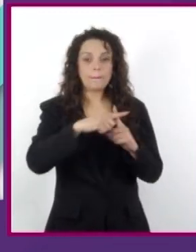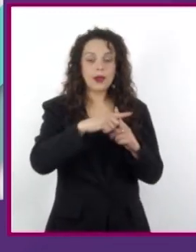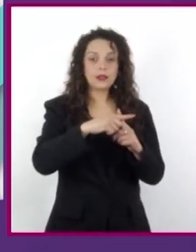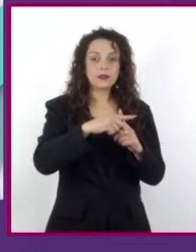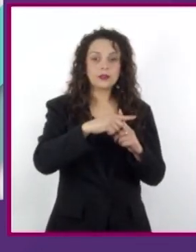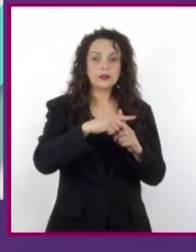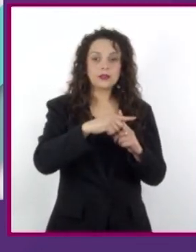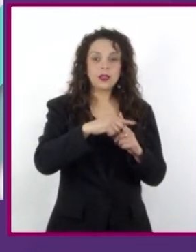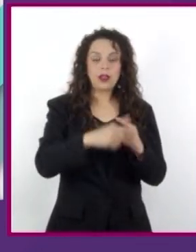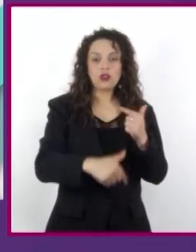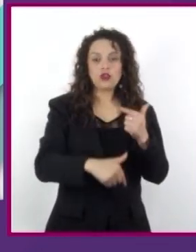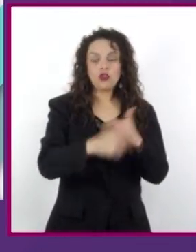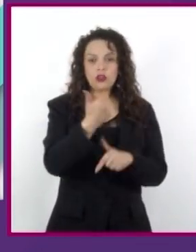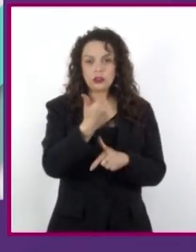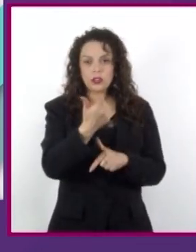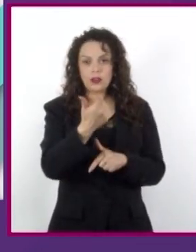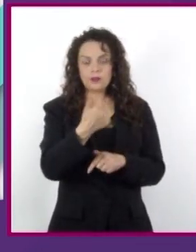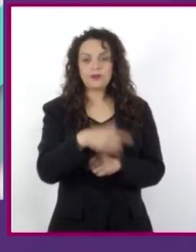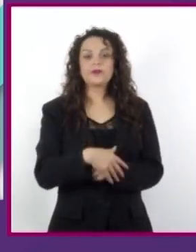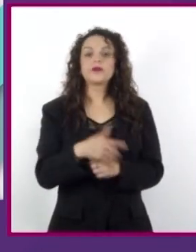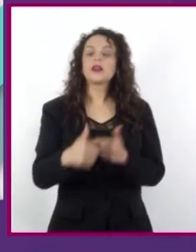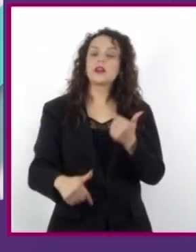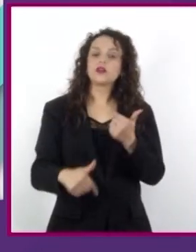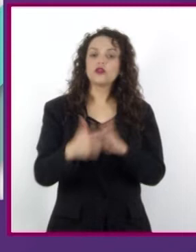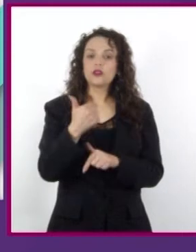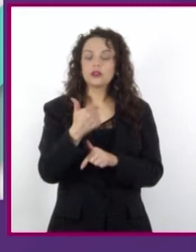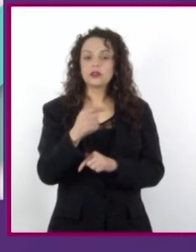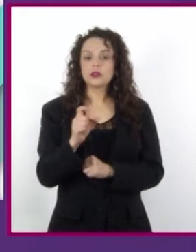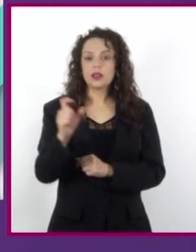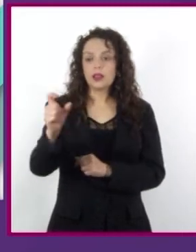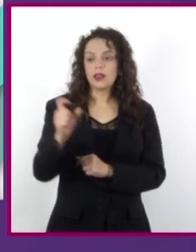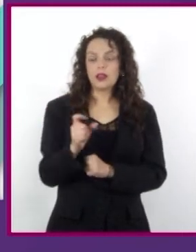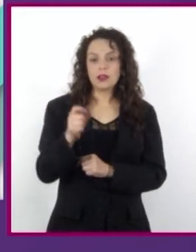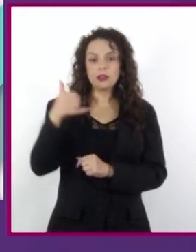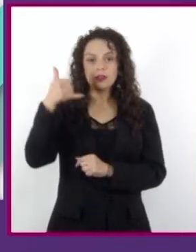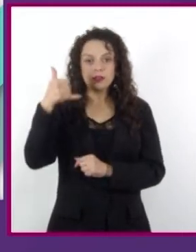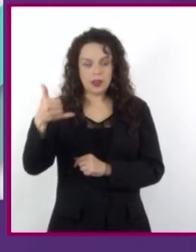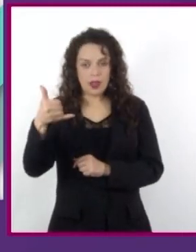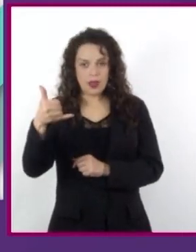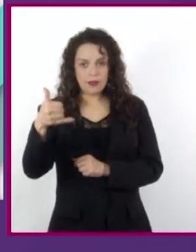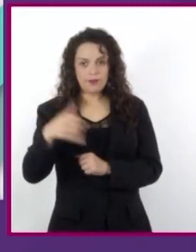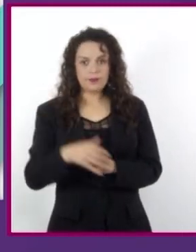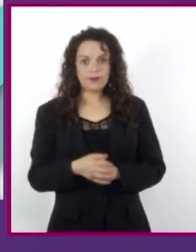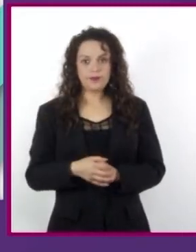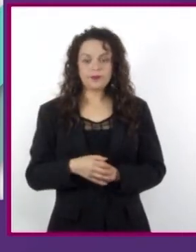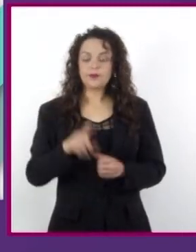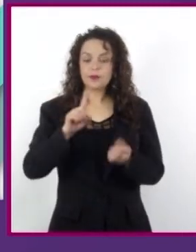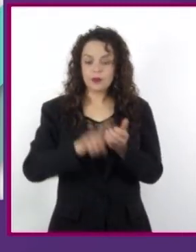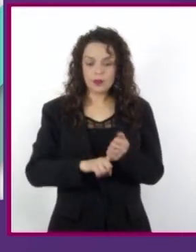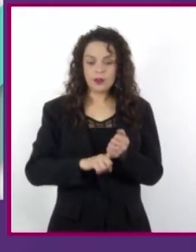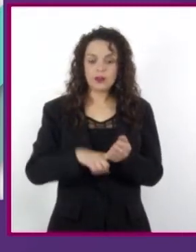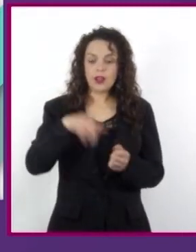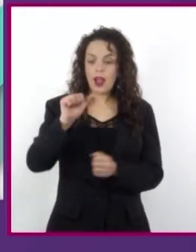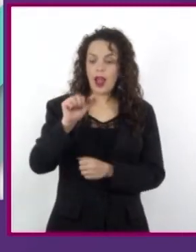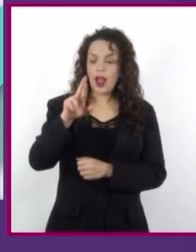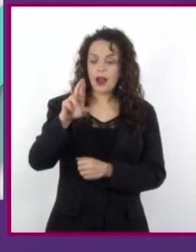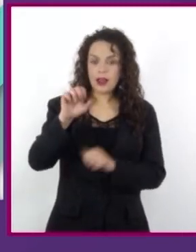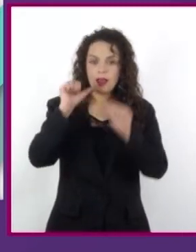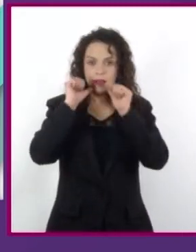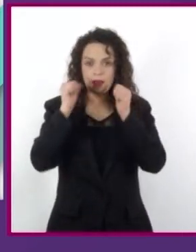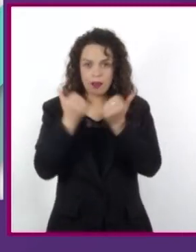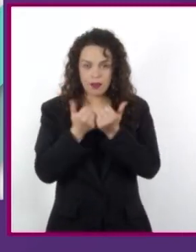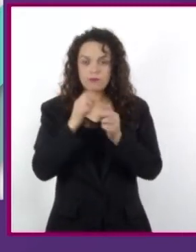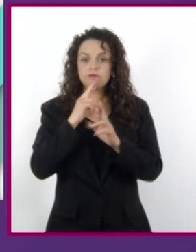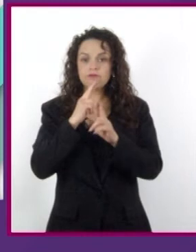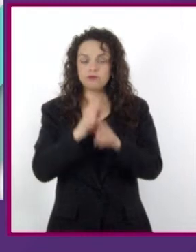B, serían 12xy, es decir, área es igual a 8x